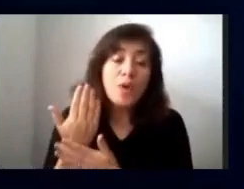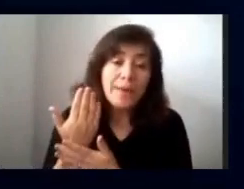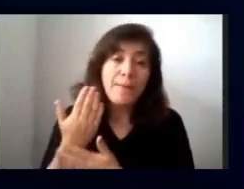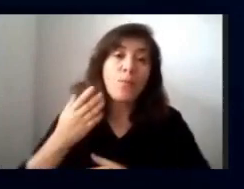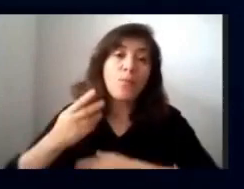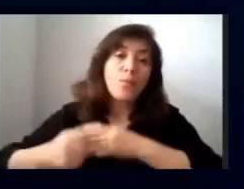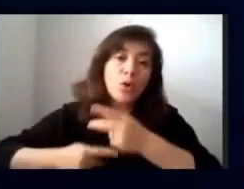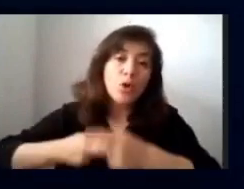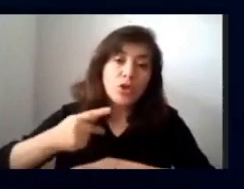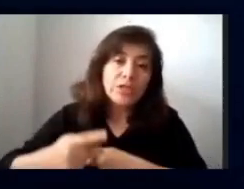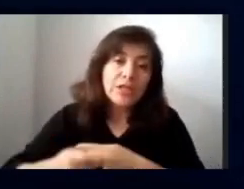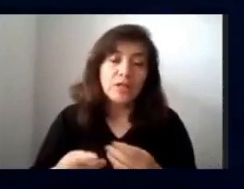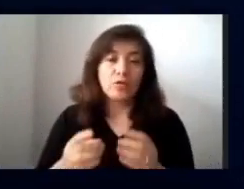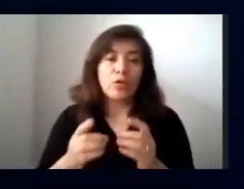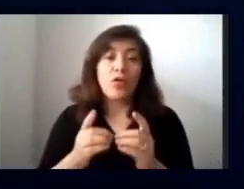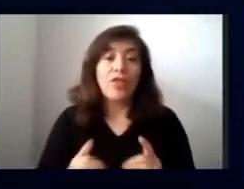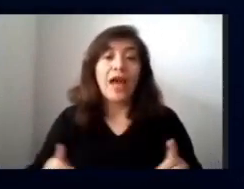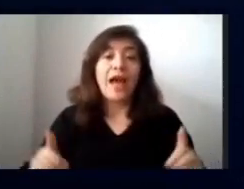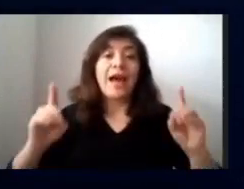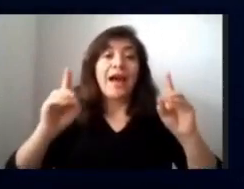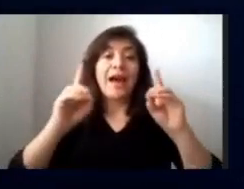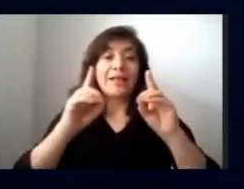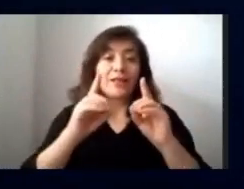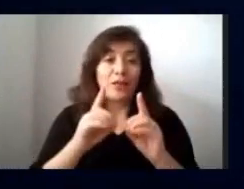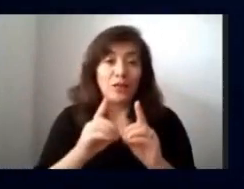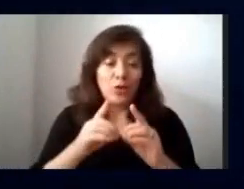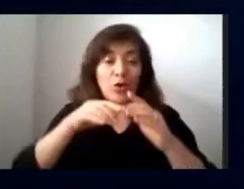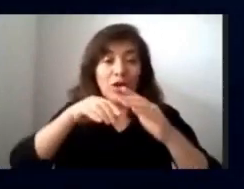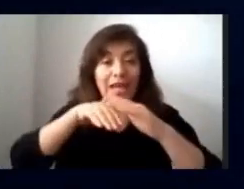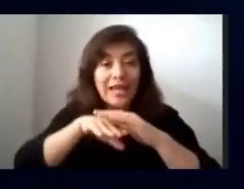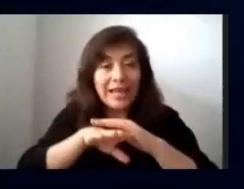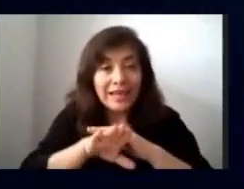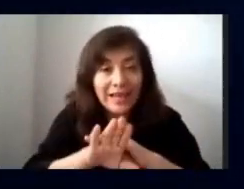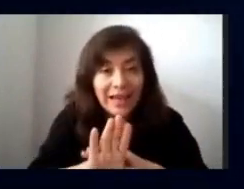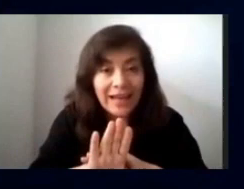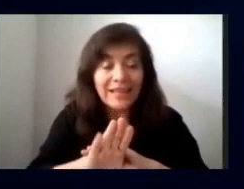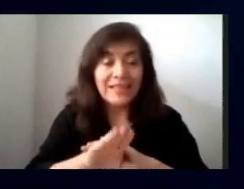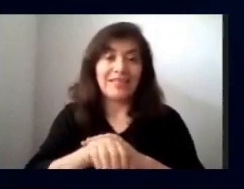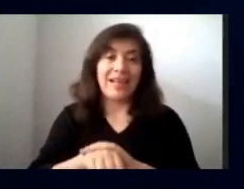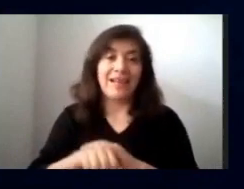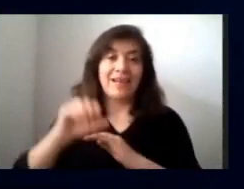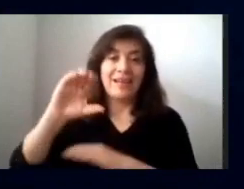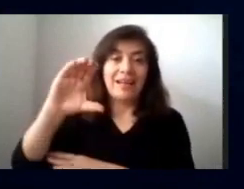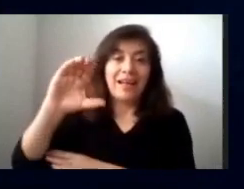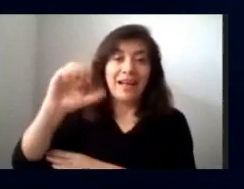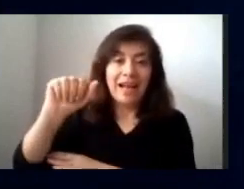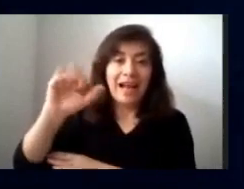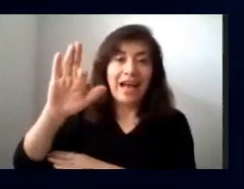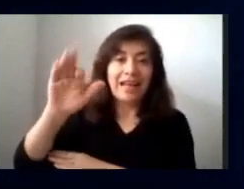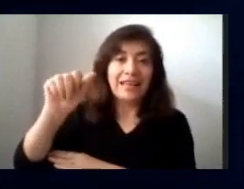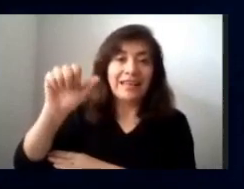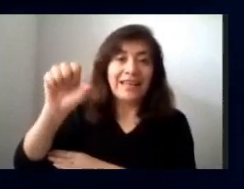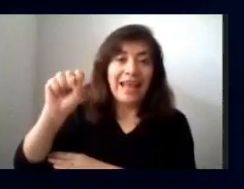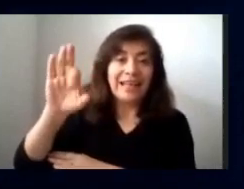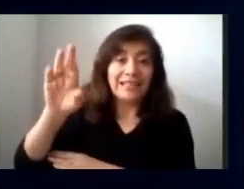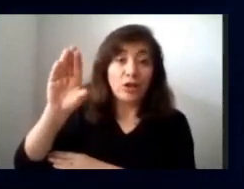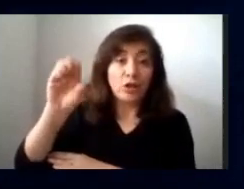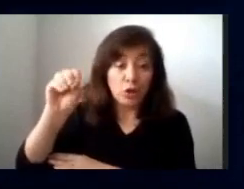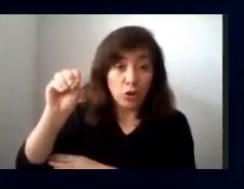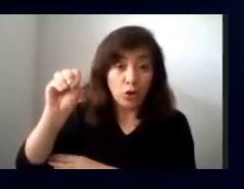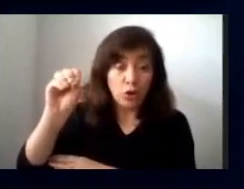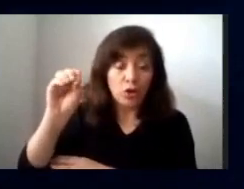de dato predial que ingresa al catastro va a ser la base imponible si está o no está en